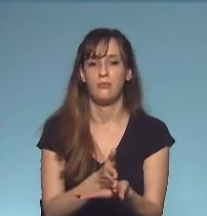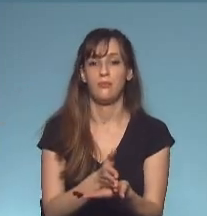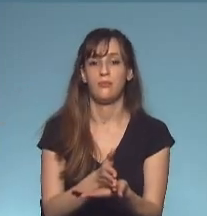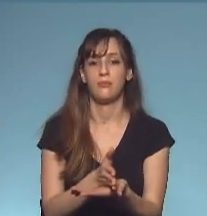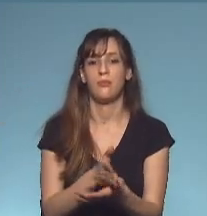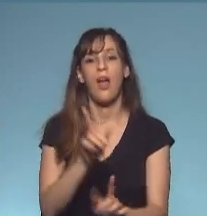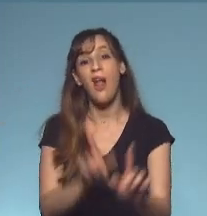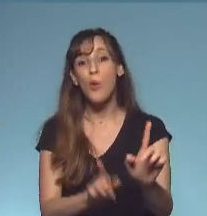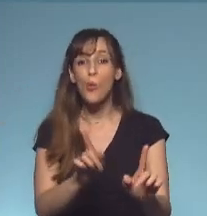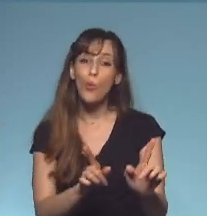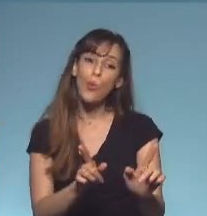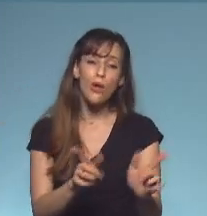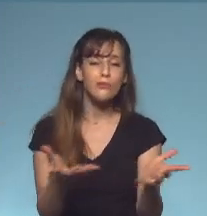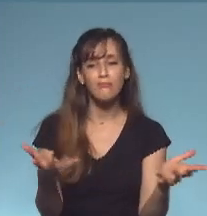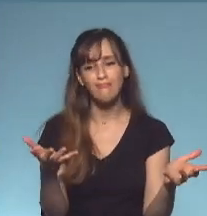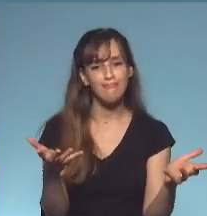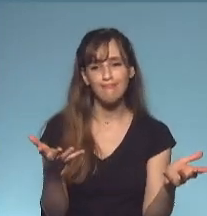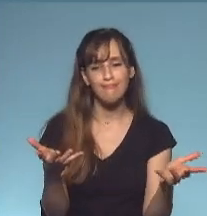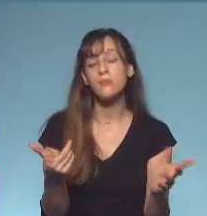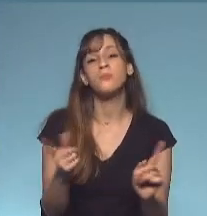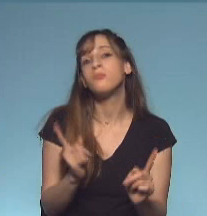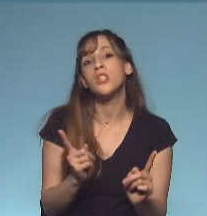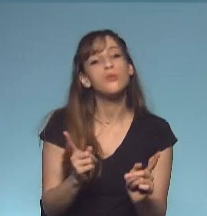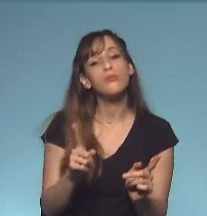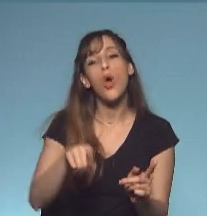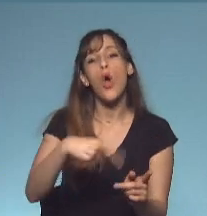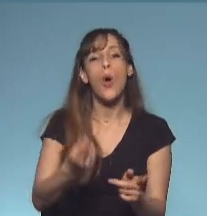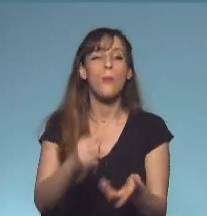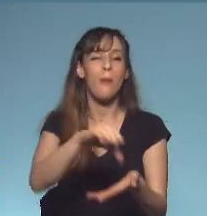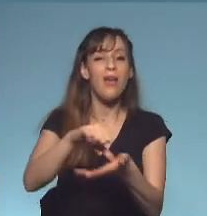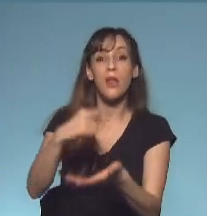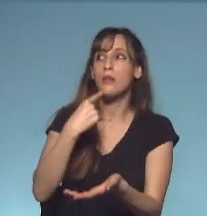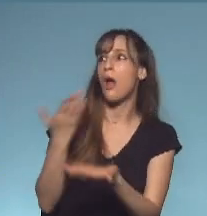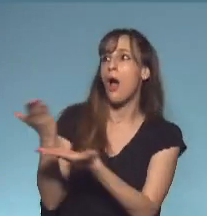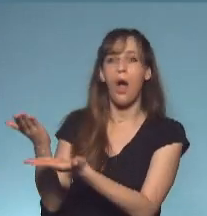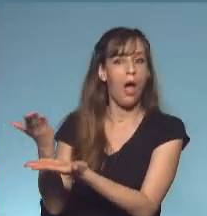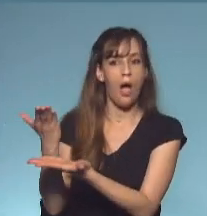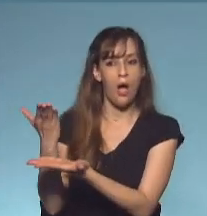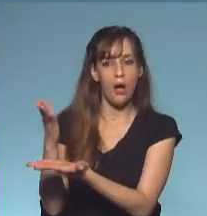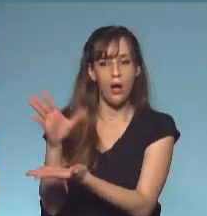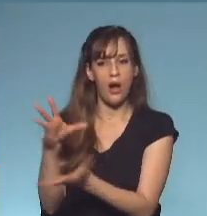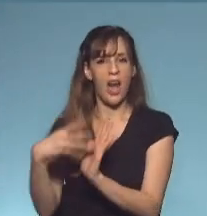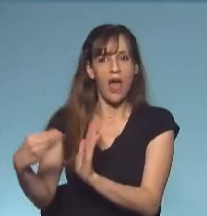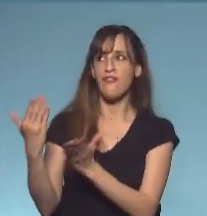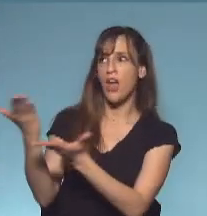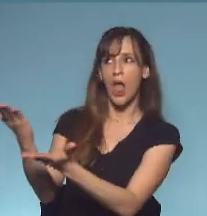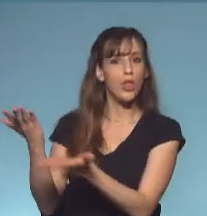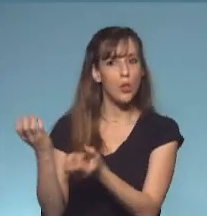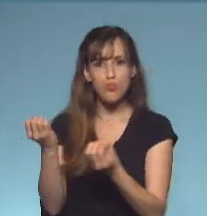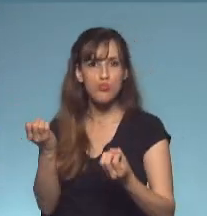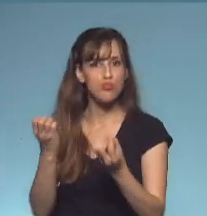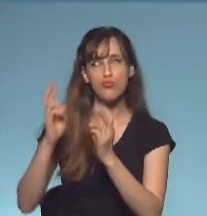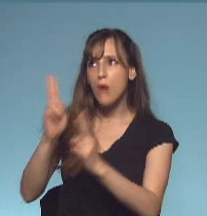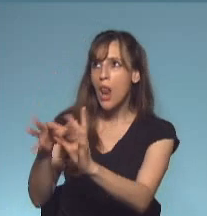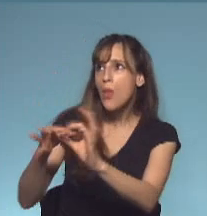e incluso en todos los países que enarbolaron como ejemplos cuando querían decir ahí sí se respetan las libertades,